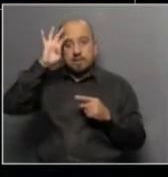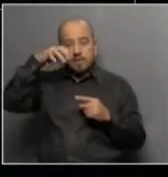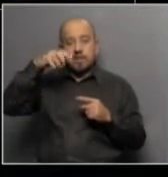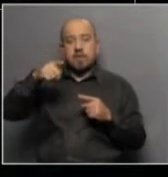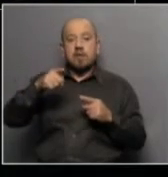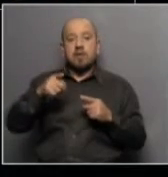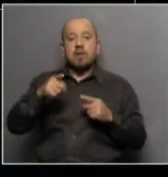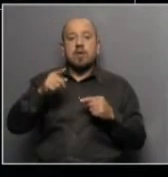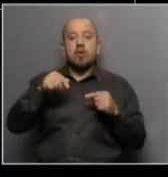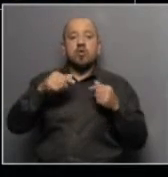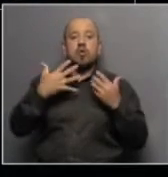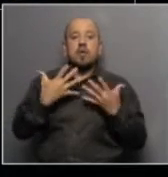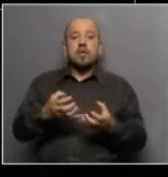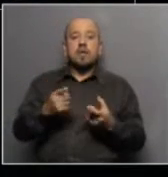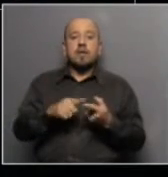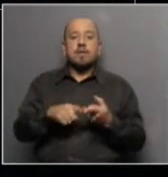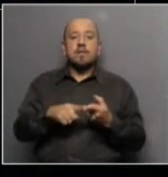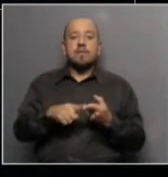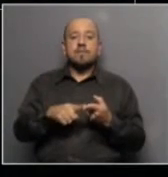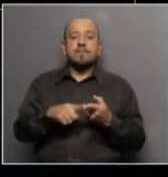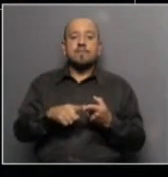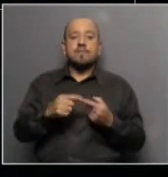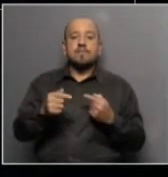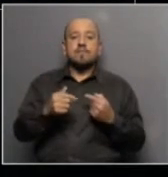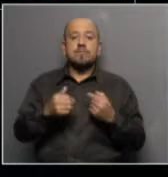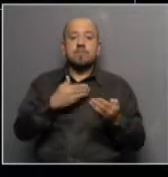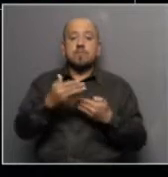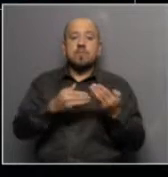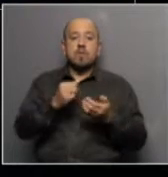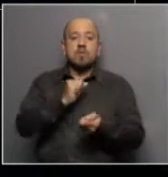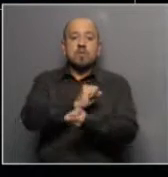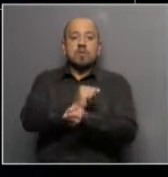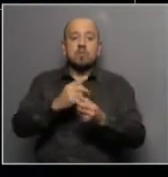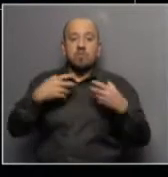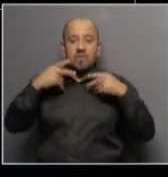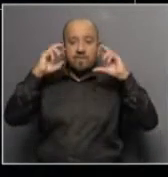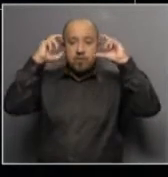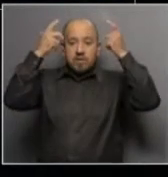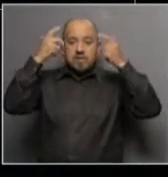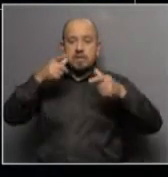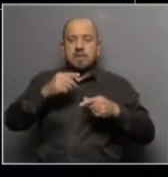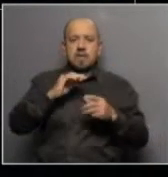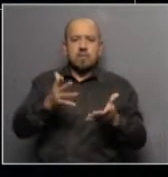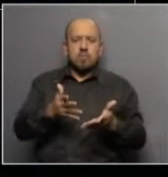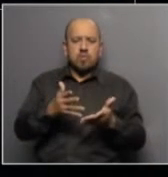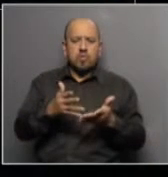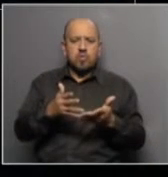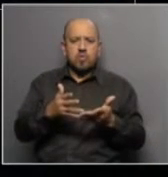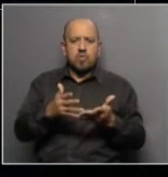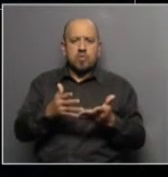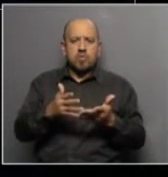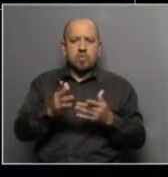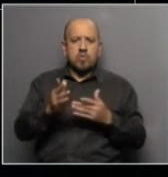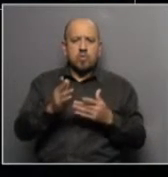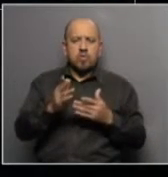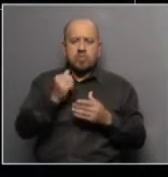calle. Nos quisieron procesar por violencia, usurpación y clandestinidad. Mirá